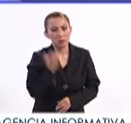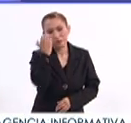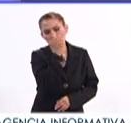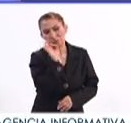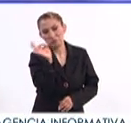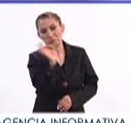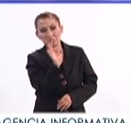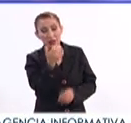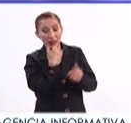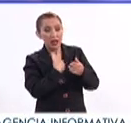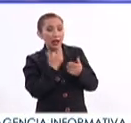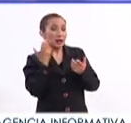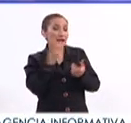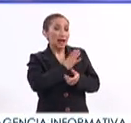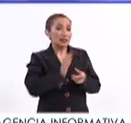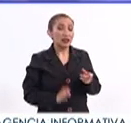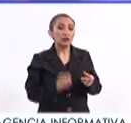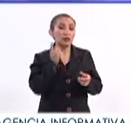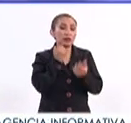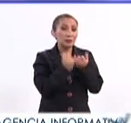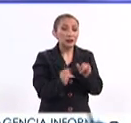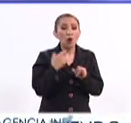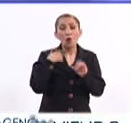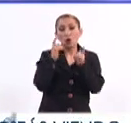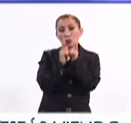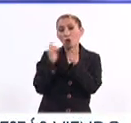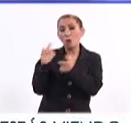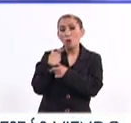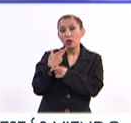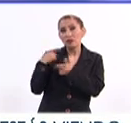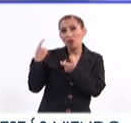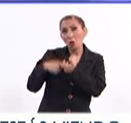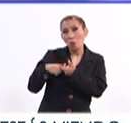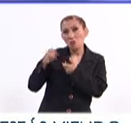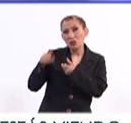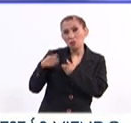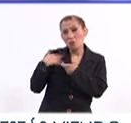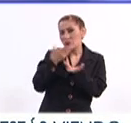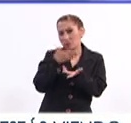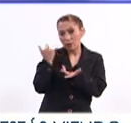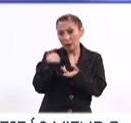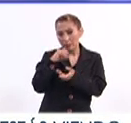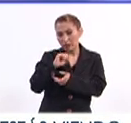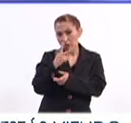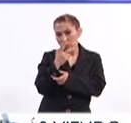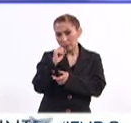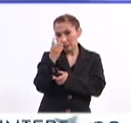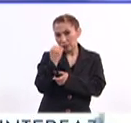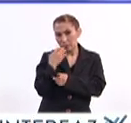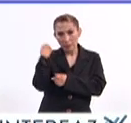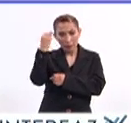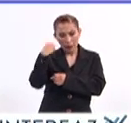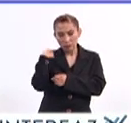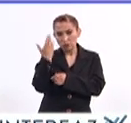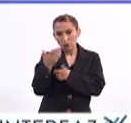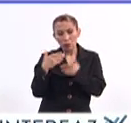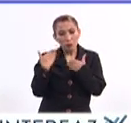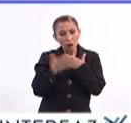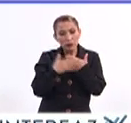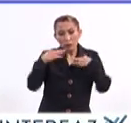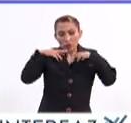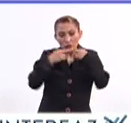explorar la vía que sea independiente o mediante partido político. Justamente el próximo 28 y 29 de marzo tendremos un